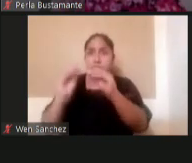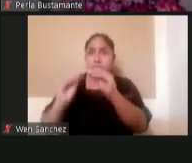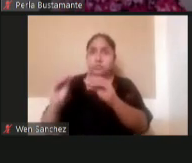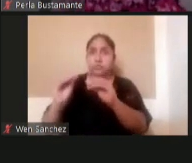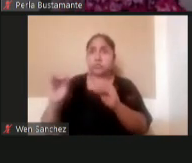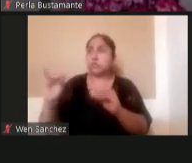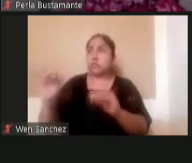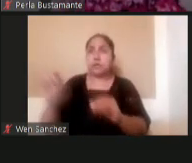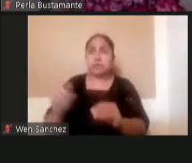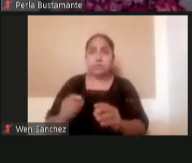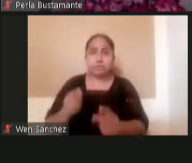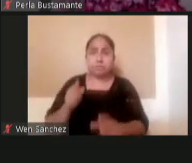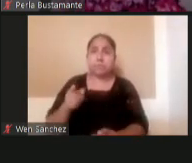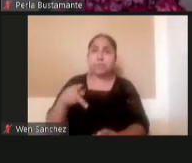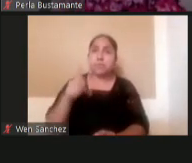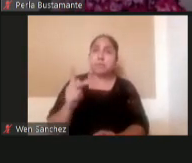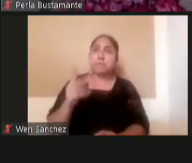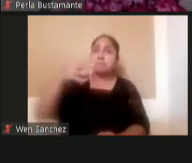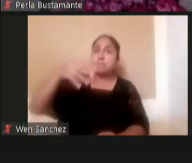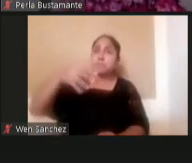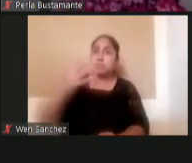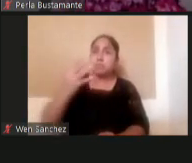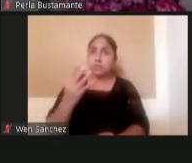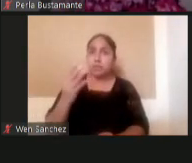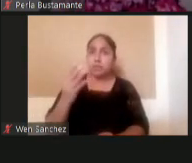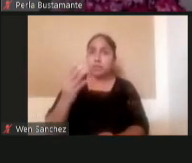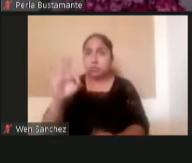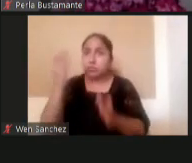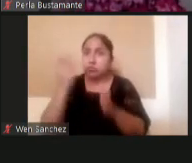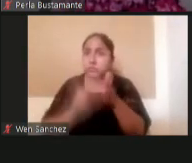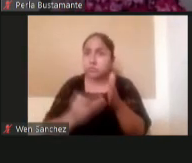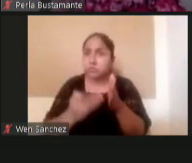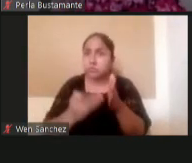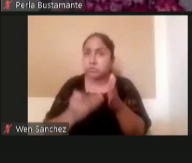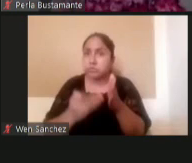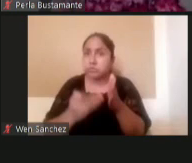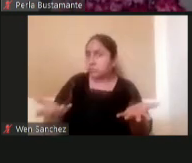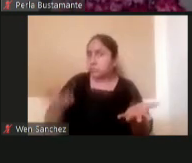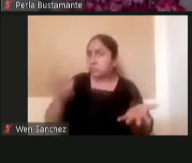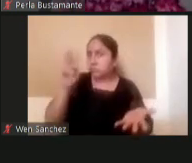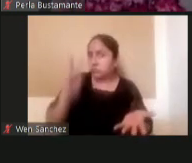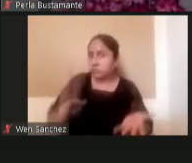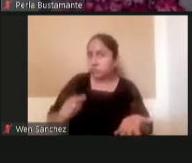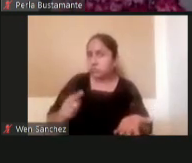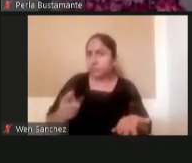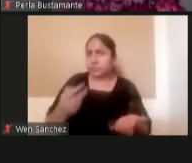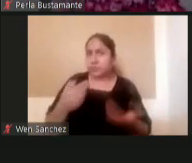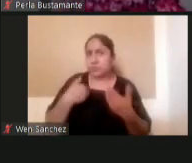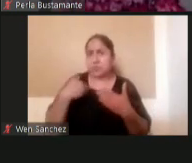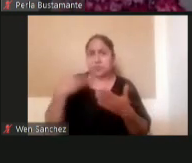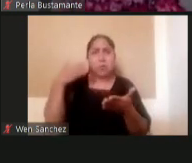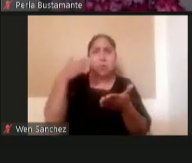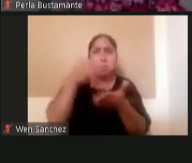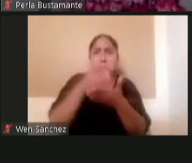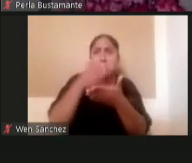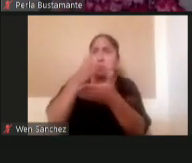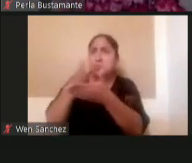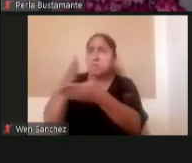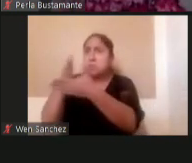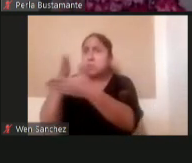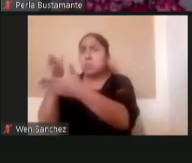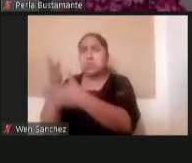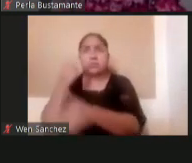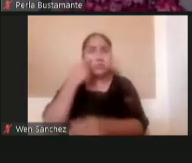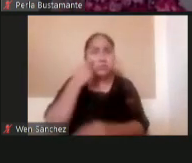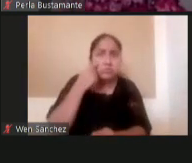otro 14% restante. Entonces no necesito ir físicamente a verificar si